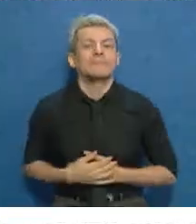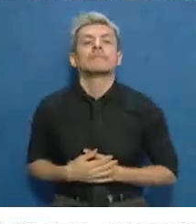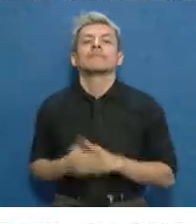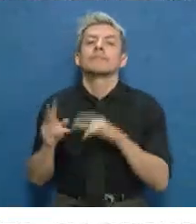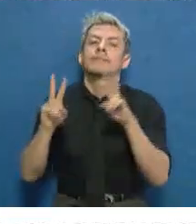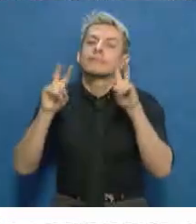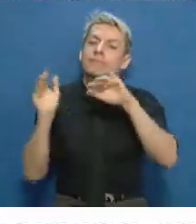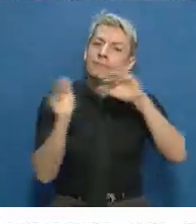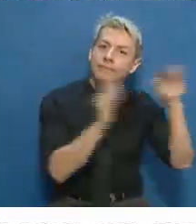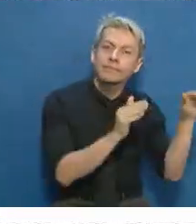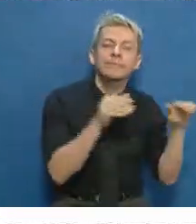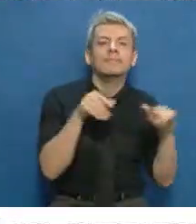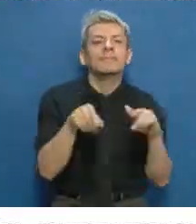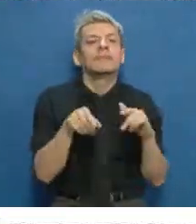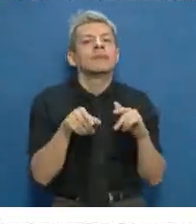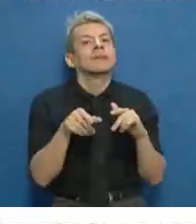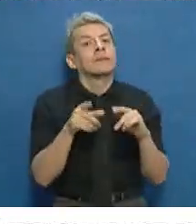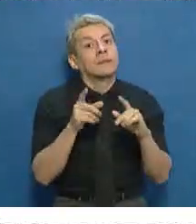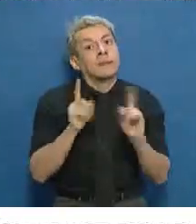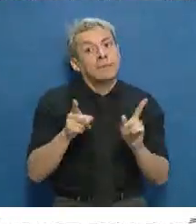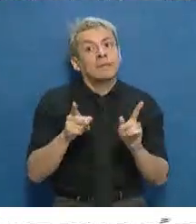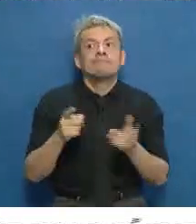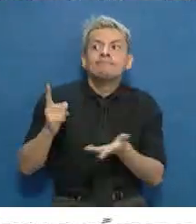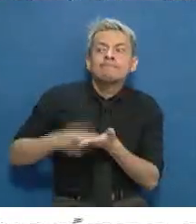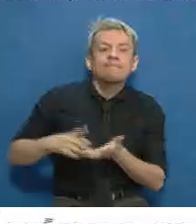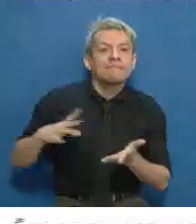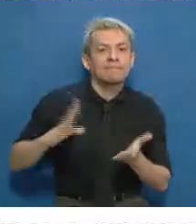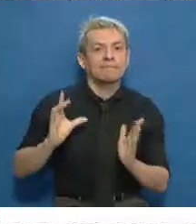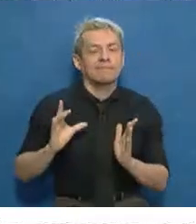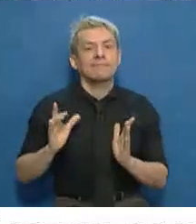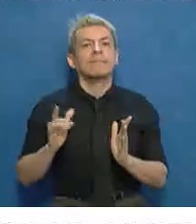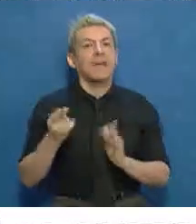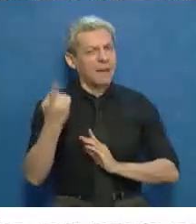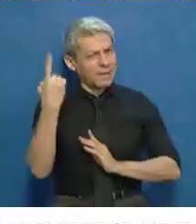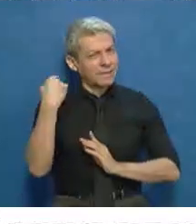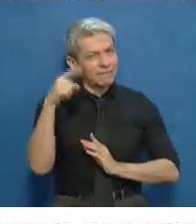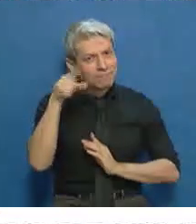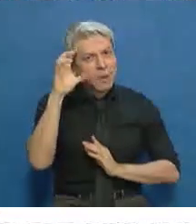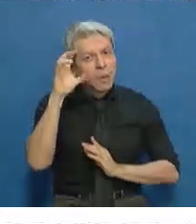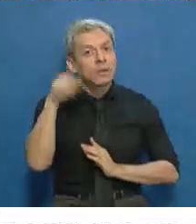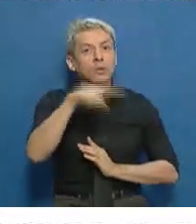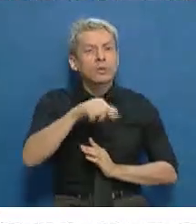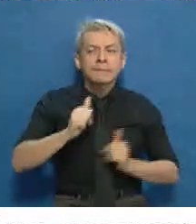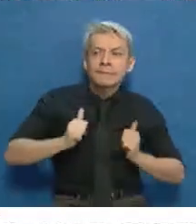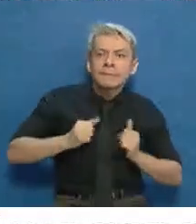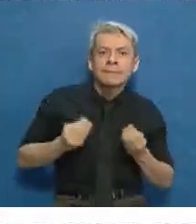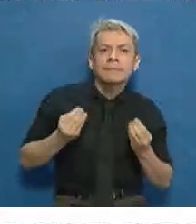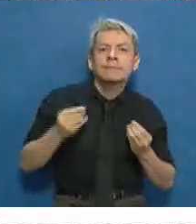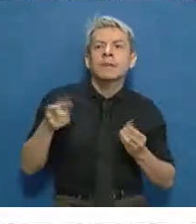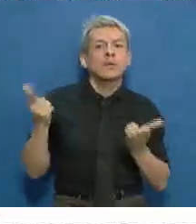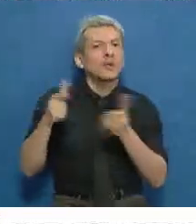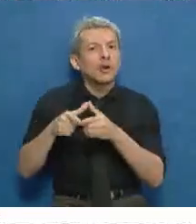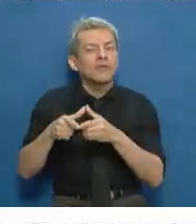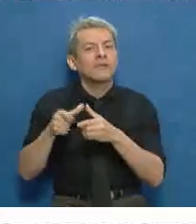Y pasamos ahora a otro tema del que también se esperan definiciones. ¿Se acuerdan que ayer teníamos todos una gran expectativa respecto de la reunión que había